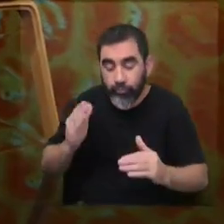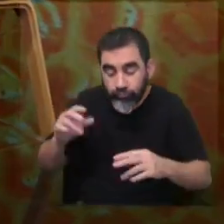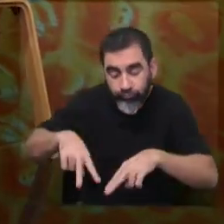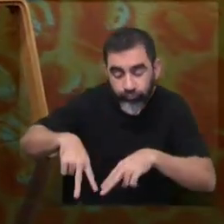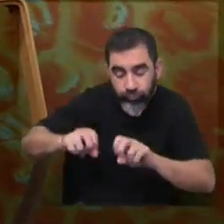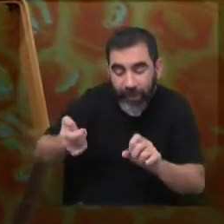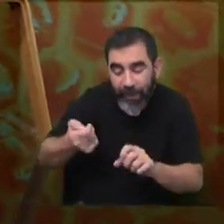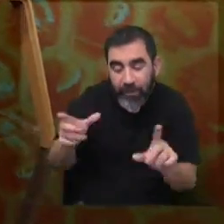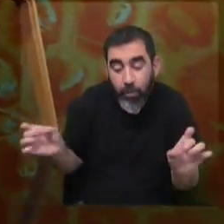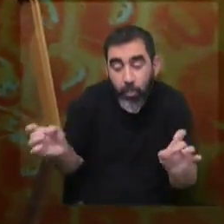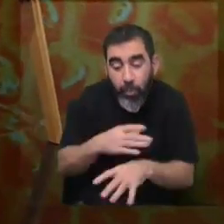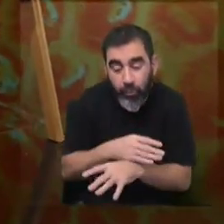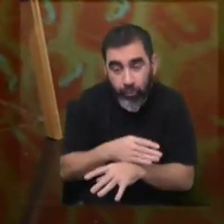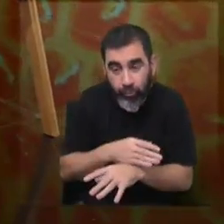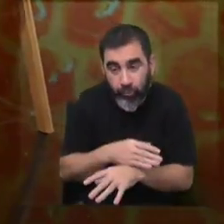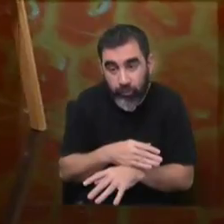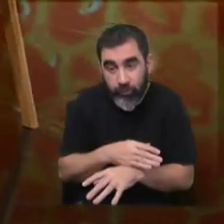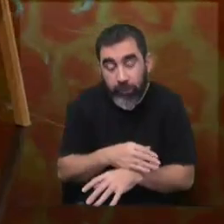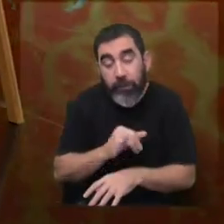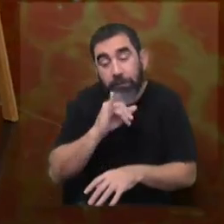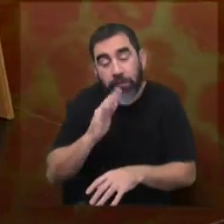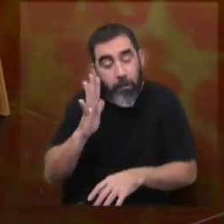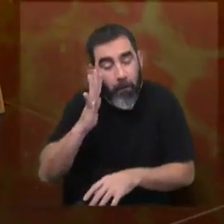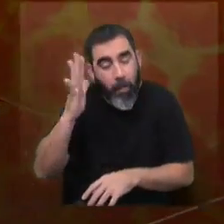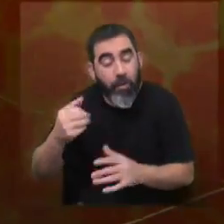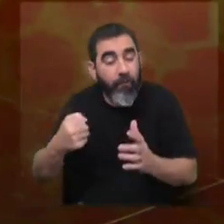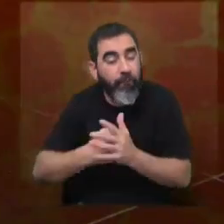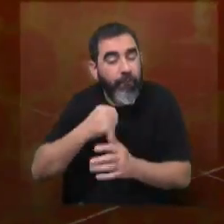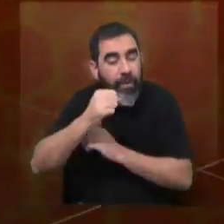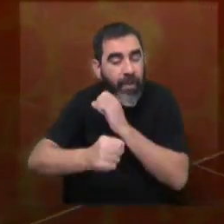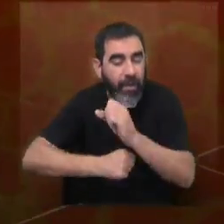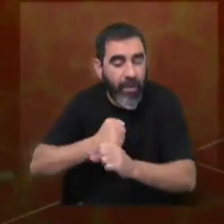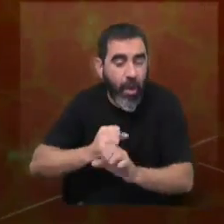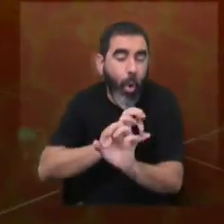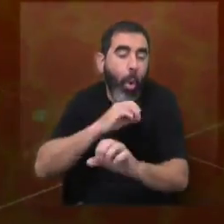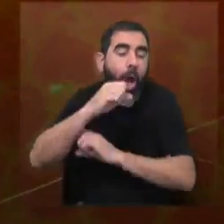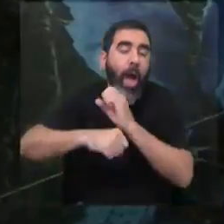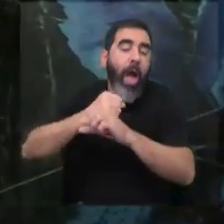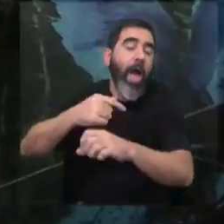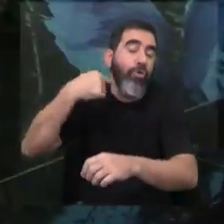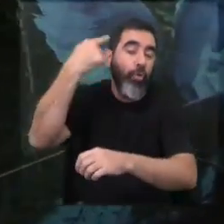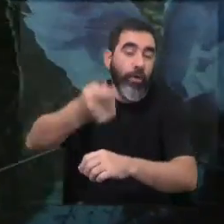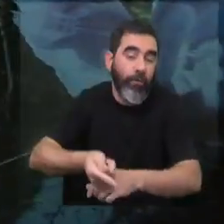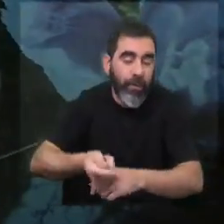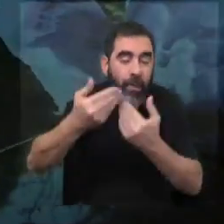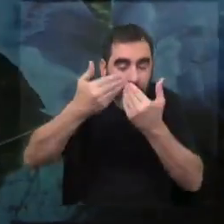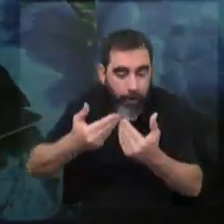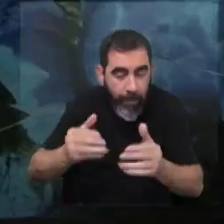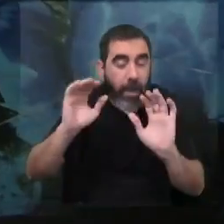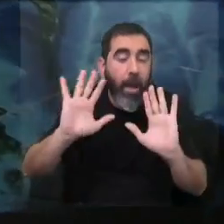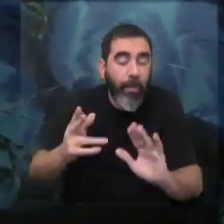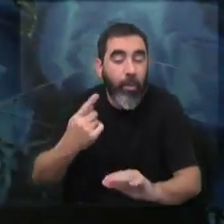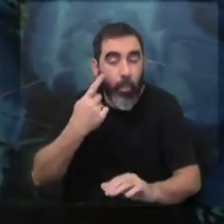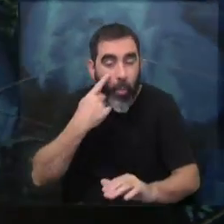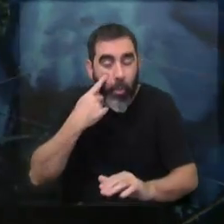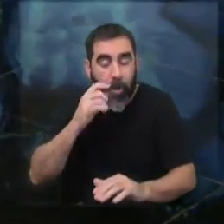estamos terminando, así que calculo que para fin de año o principio del año que viene ya podemos empezar con estos ensayos clínicos,